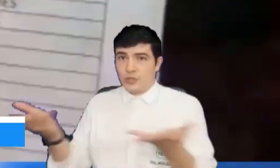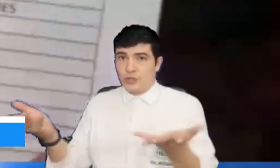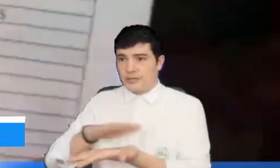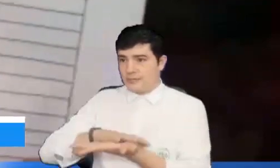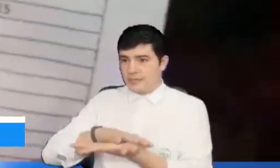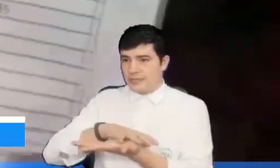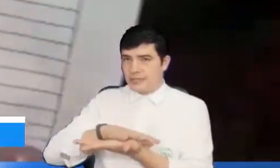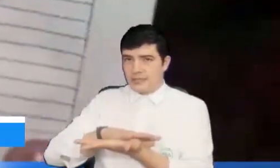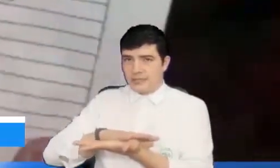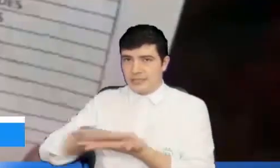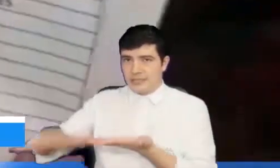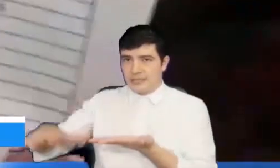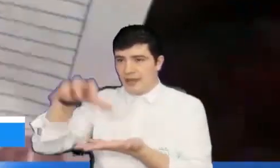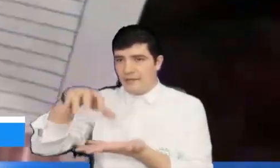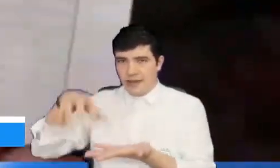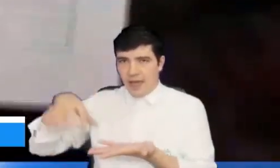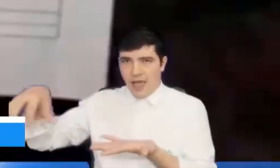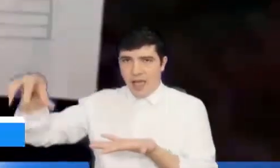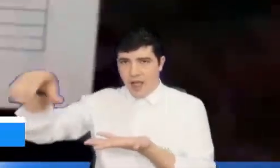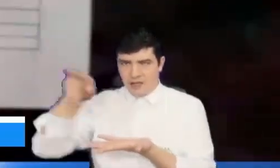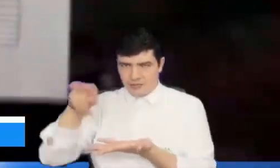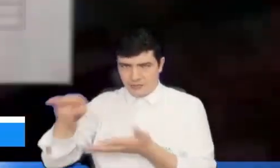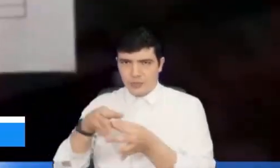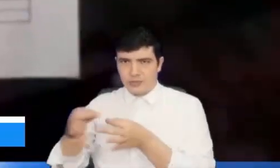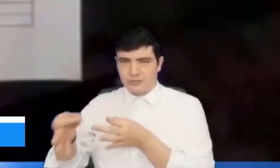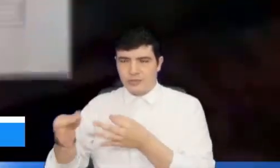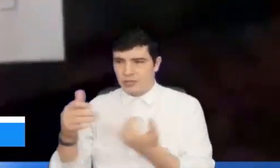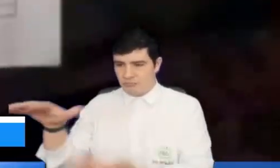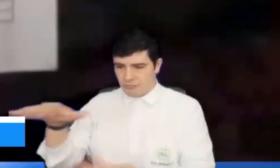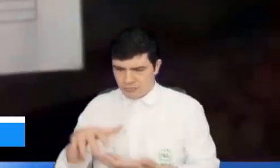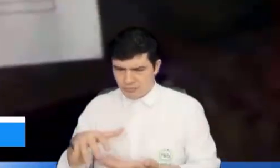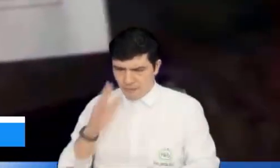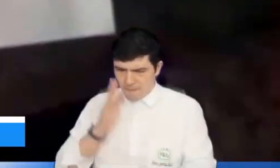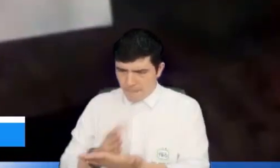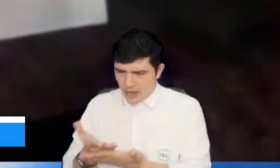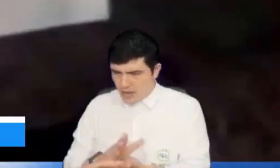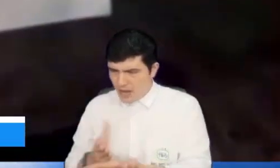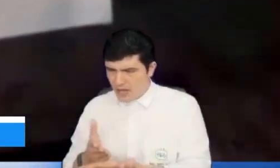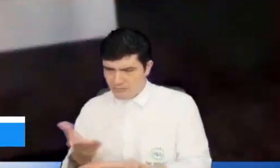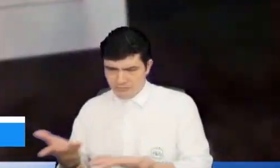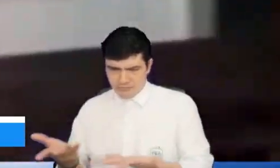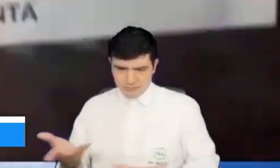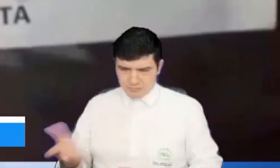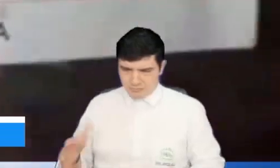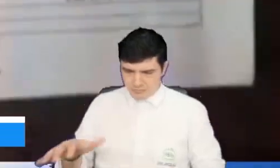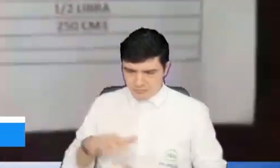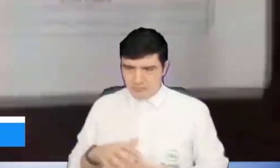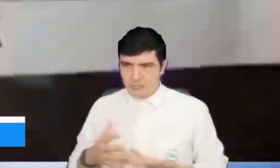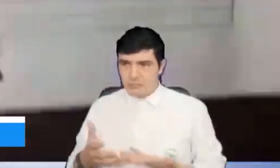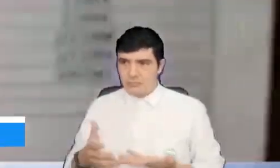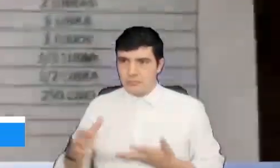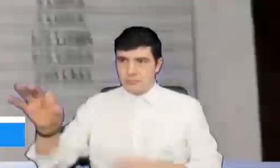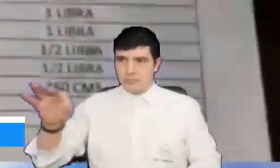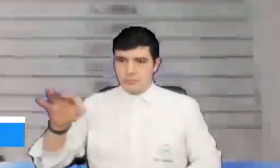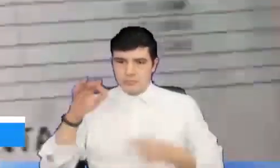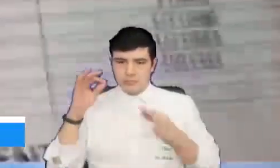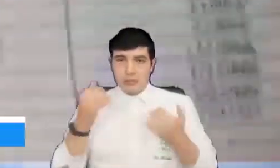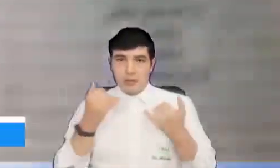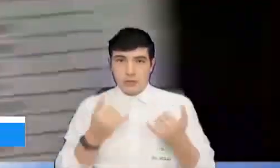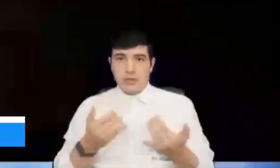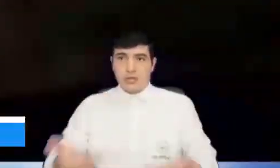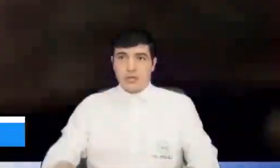bien estipulado. No viene ni la panela, en realidad. Esto es lo que están entregando en este momento